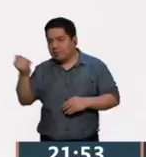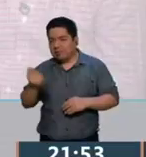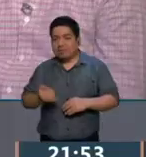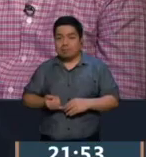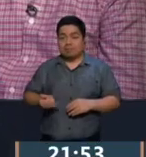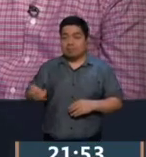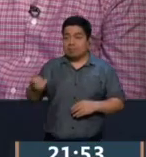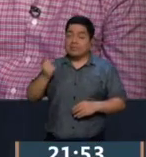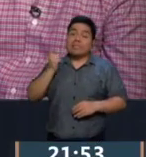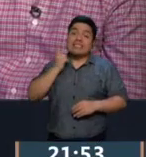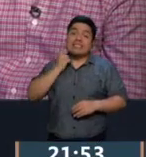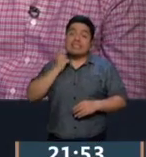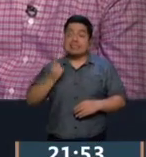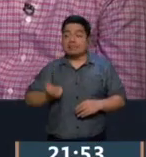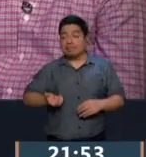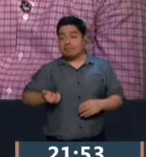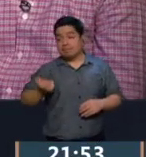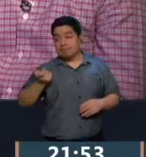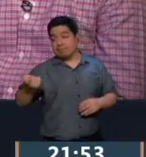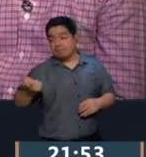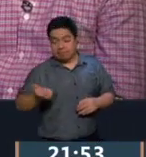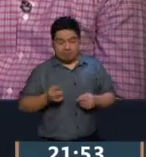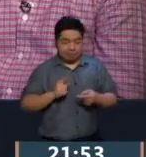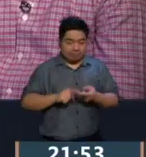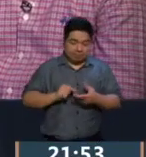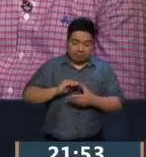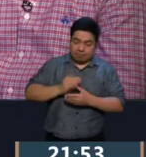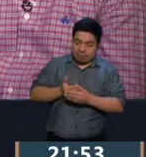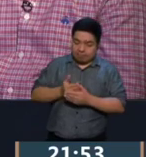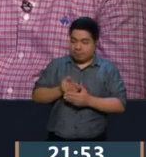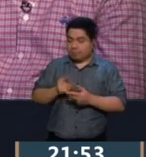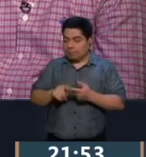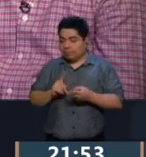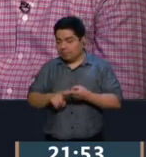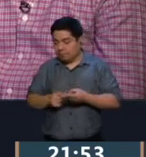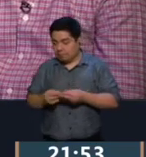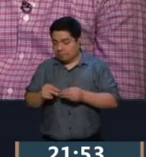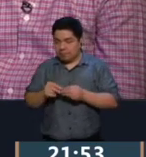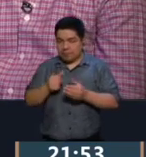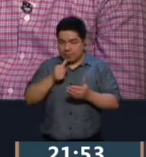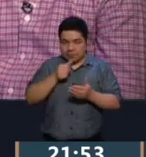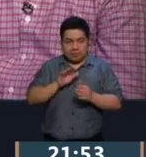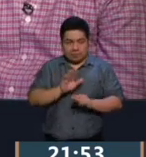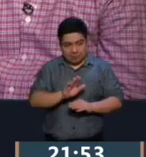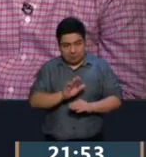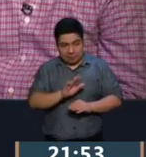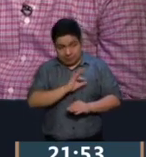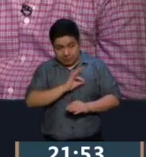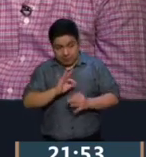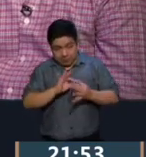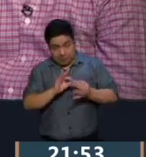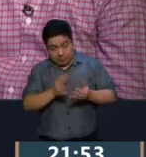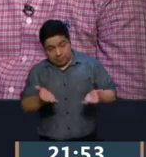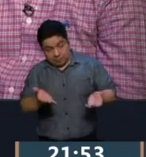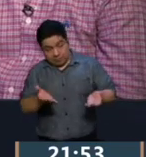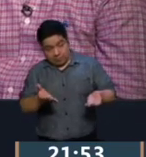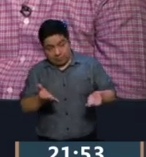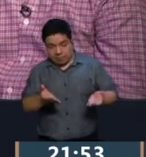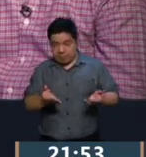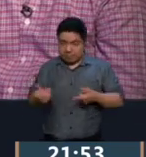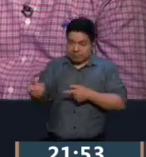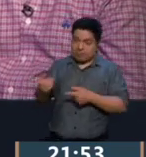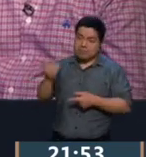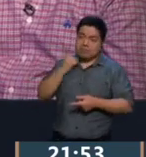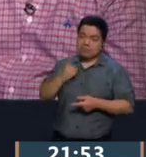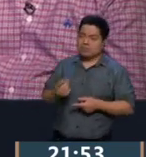PAN. dinero a los diputados, les pasaron carpetas de investigación, Bueno, sobres déjeme amarillos, explicar por qué no ganó. amenazas, presión, y los diputados